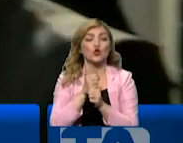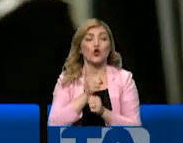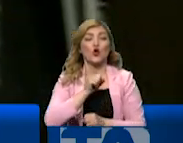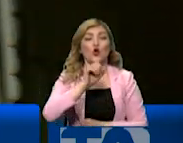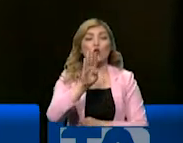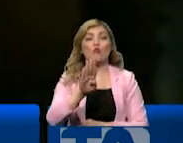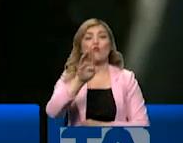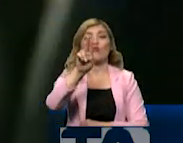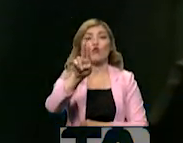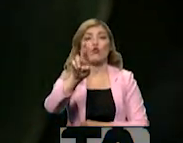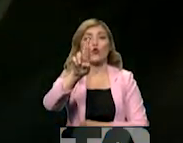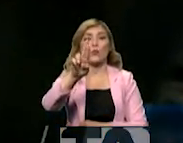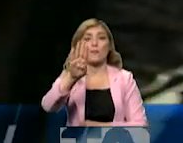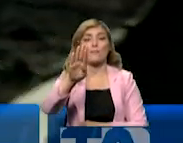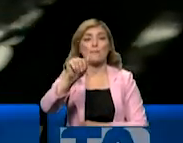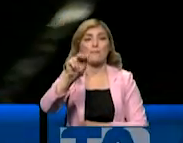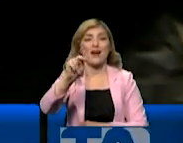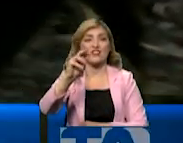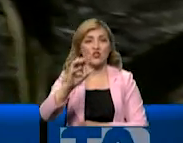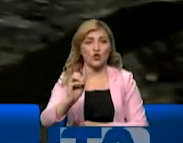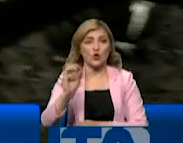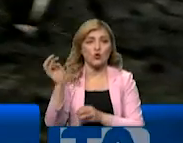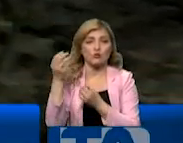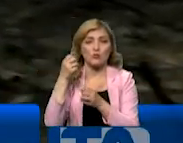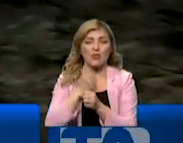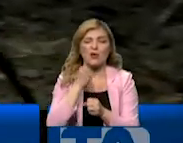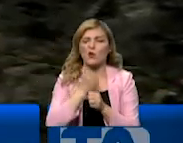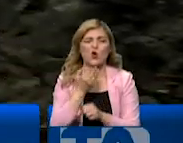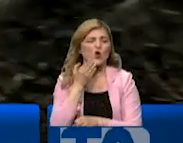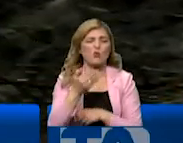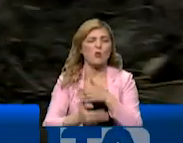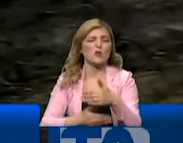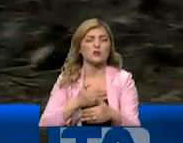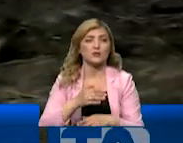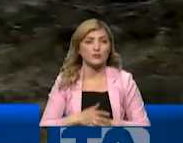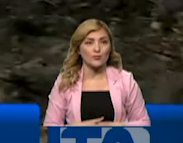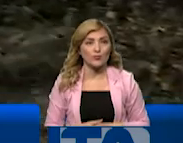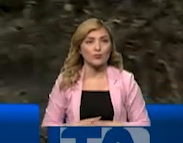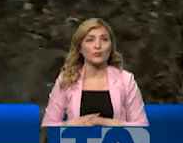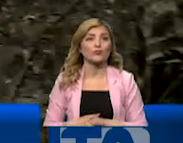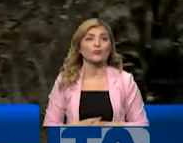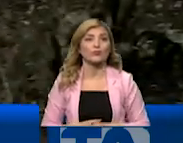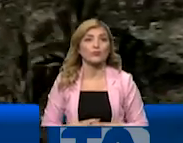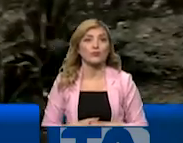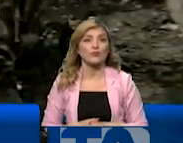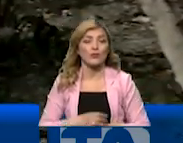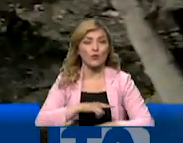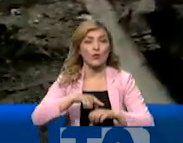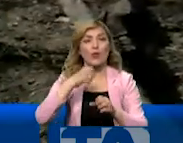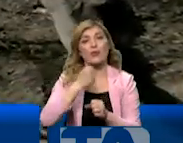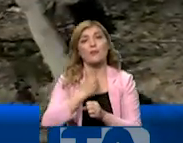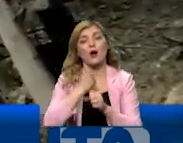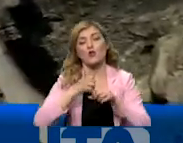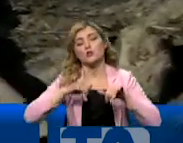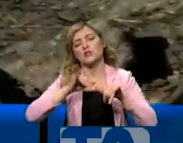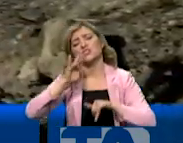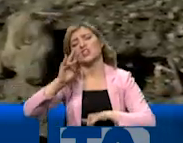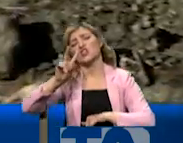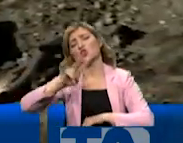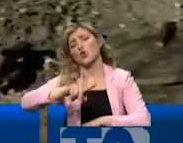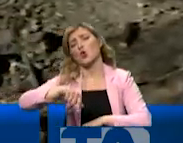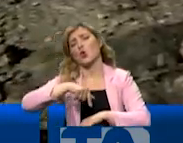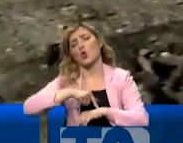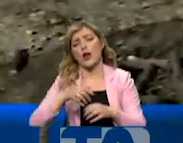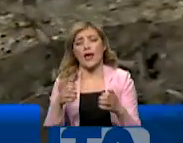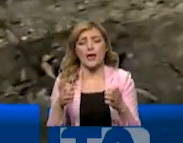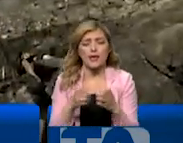pabló urbano para que nos cuente cómo avanzan las tareas bueno son ya 72 horas de trabajo continuo el